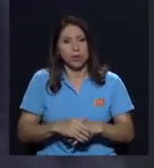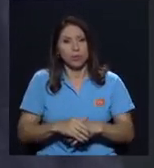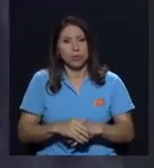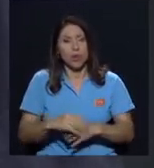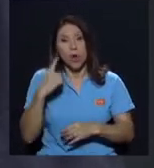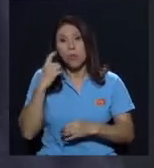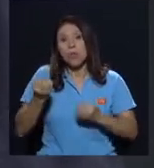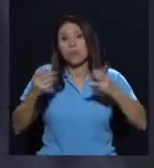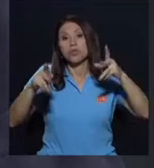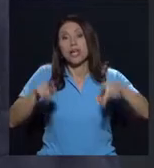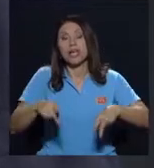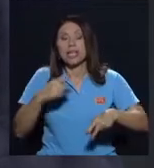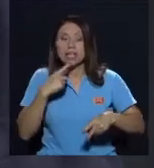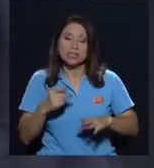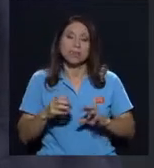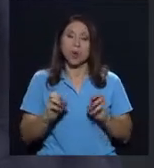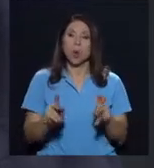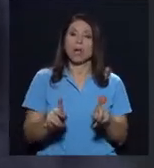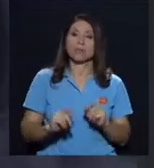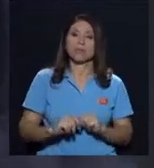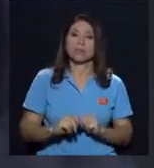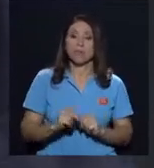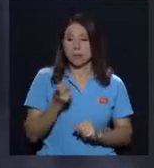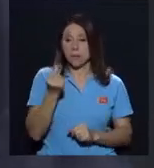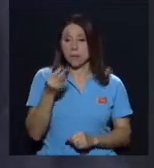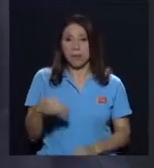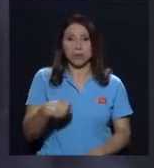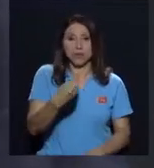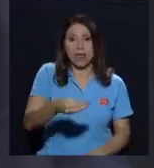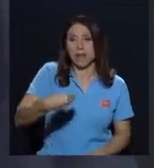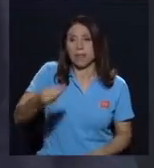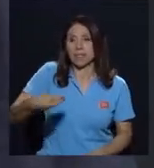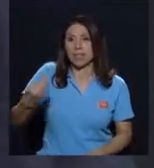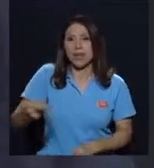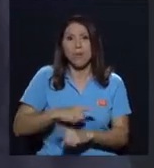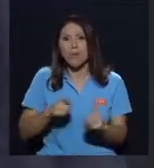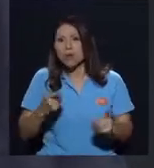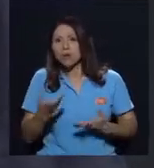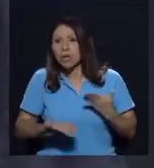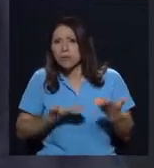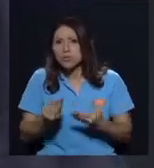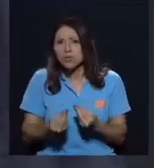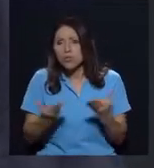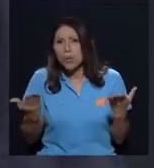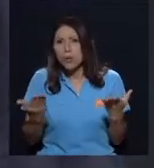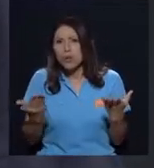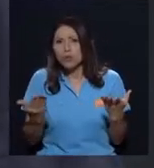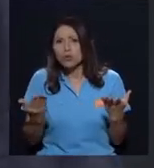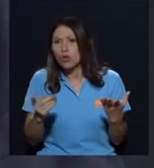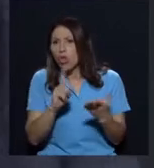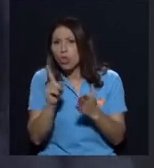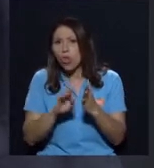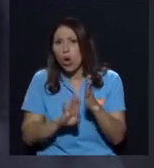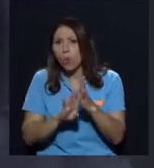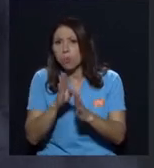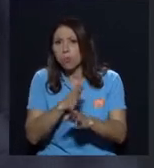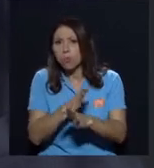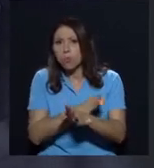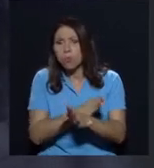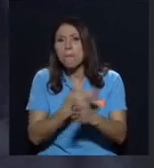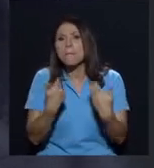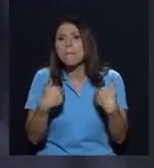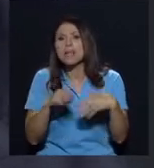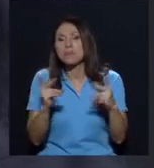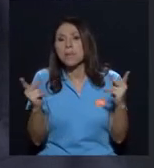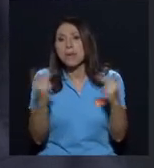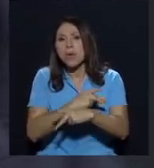ahora vamos a ver más dinero pero así los servicios públicos no mejoran o se inventan empeoran entonces para que ahí